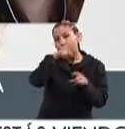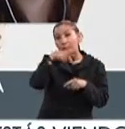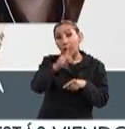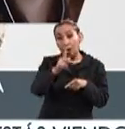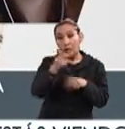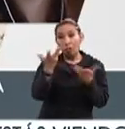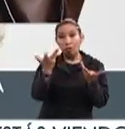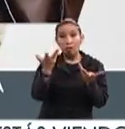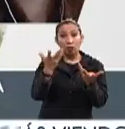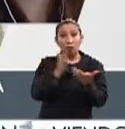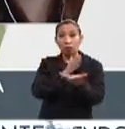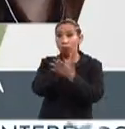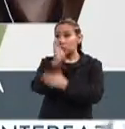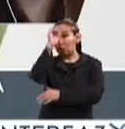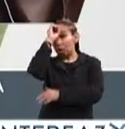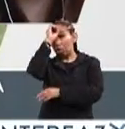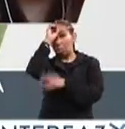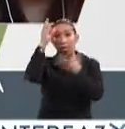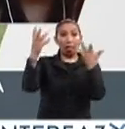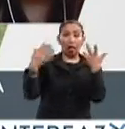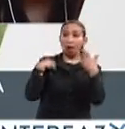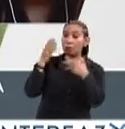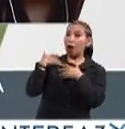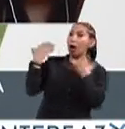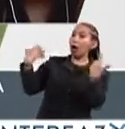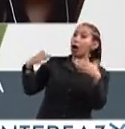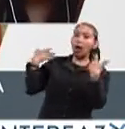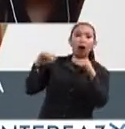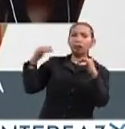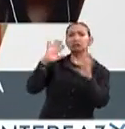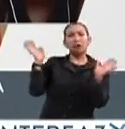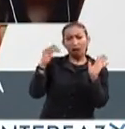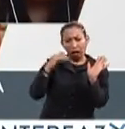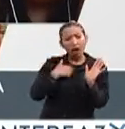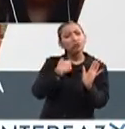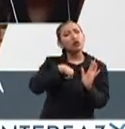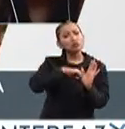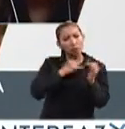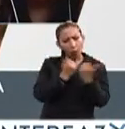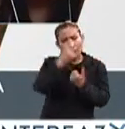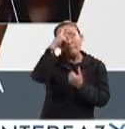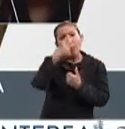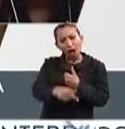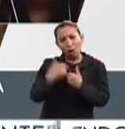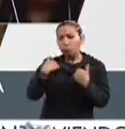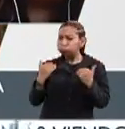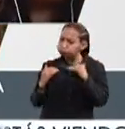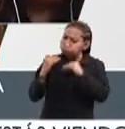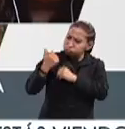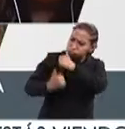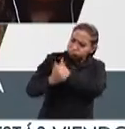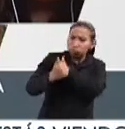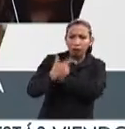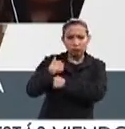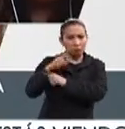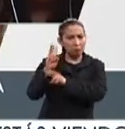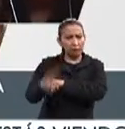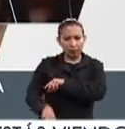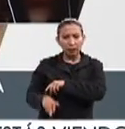no llegas como que te apantallan los franceses. Realmente tienes muchas cosas que aportar hacia ellos, y eso es con lo que yo me